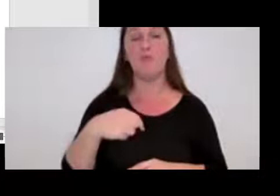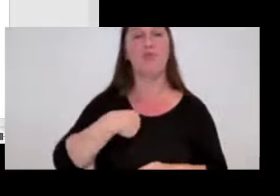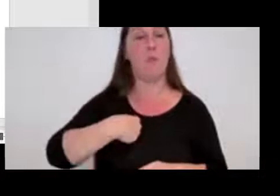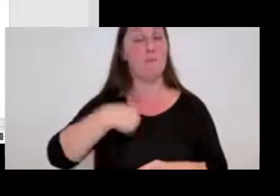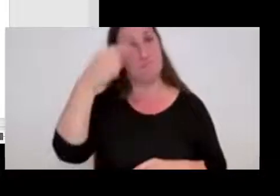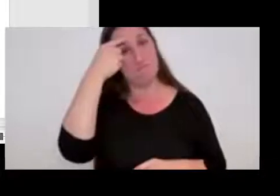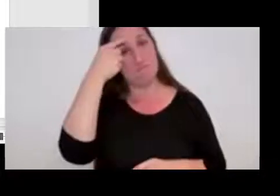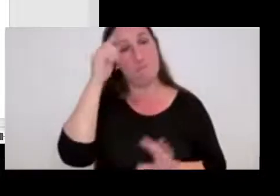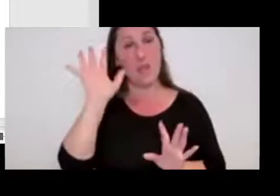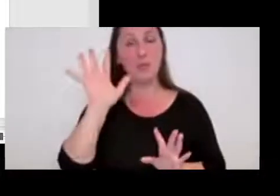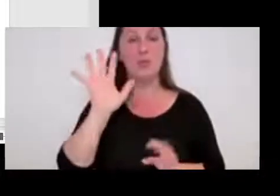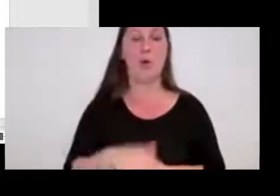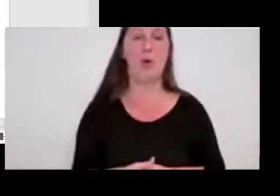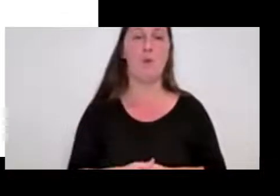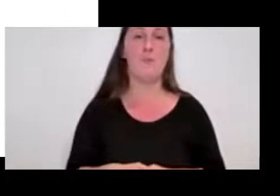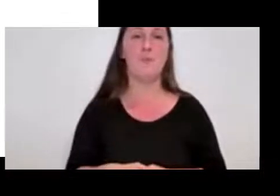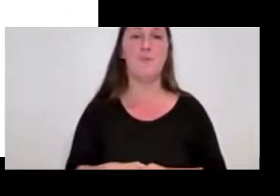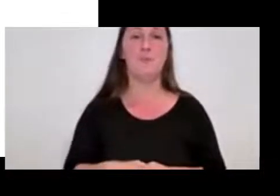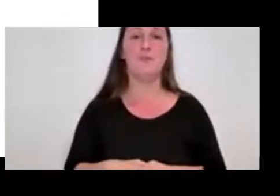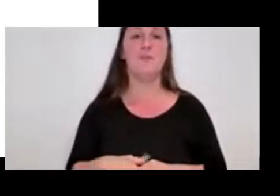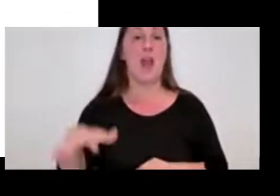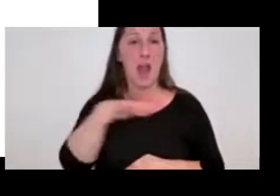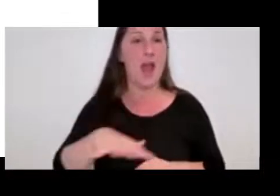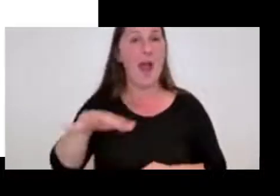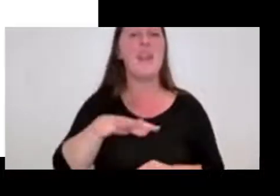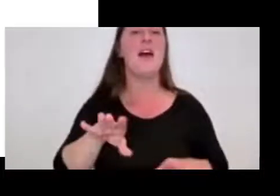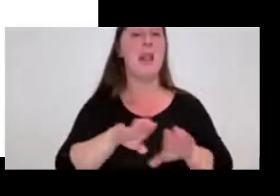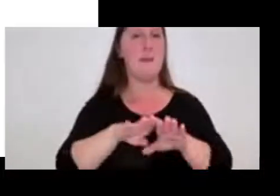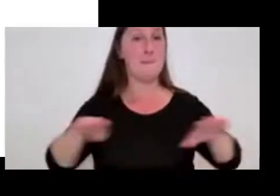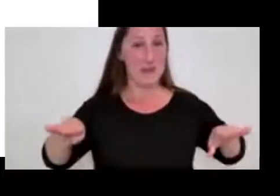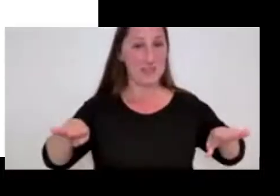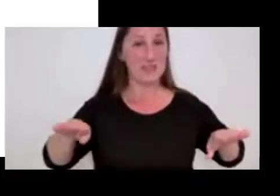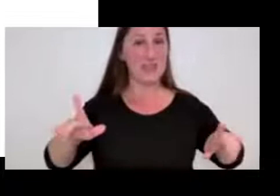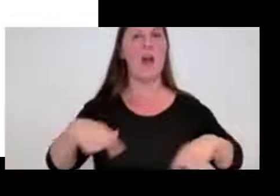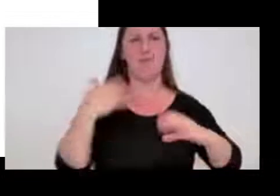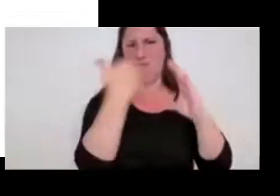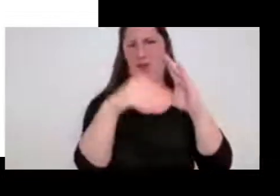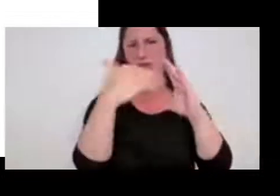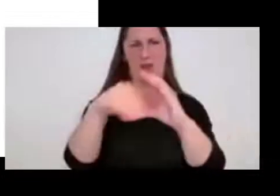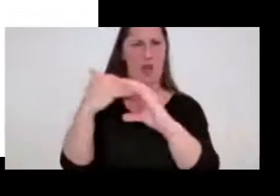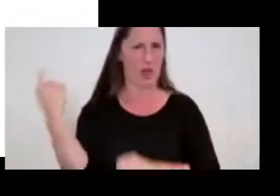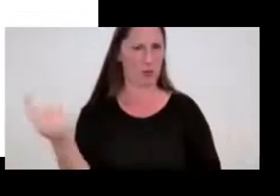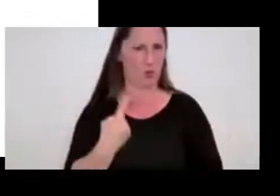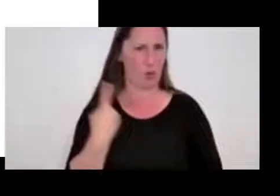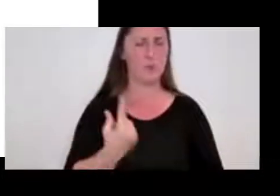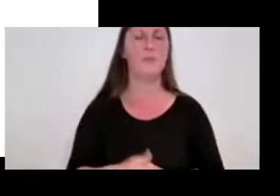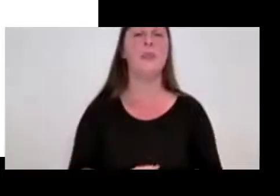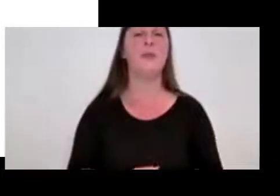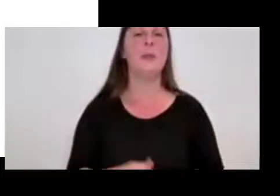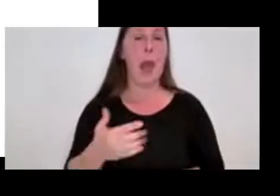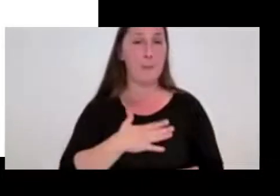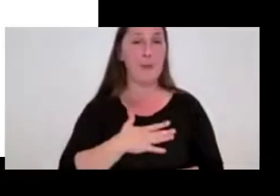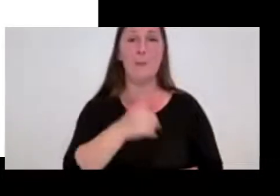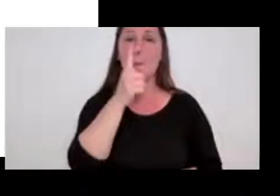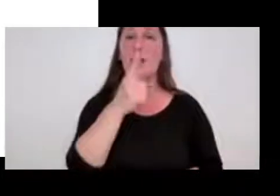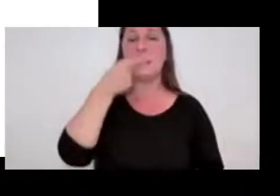desde el área de la mesa les van a estar remitiendo a todos. Lo que me parece interesante es hacer una